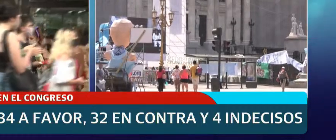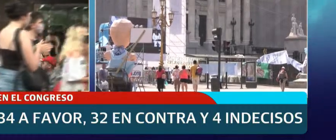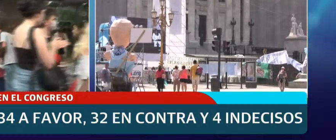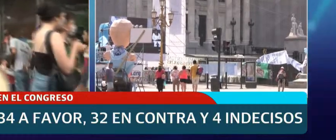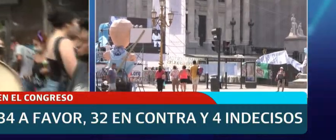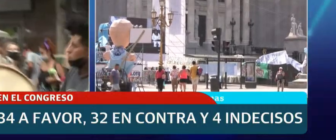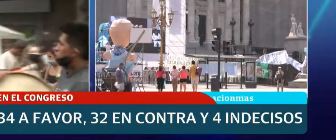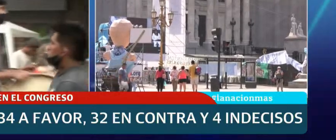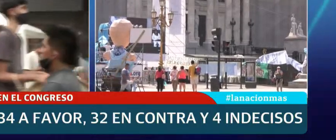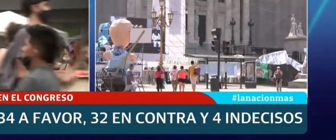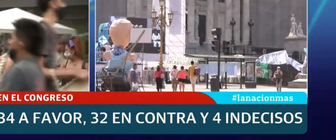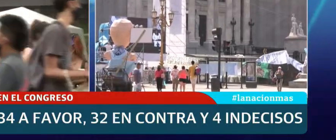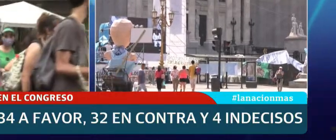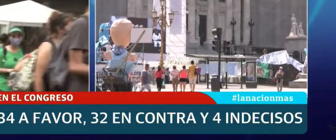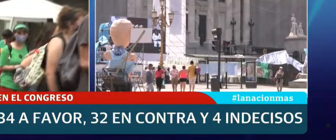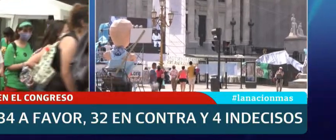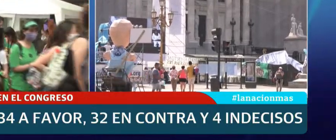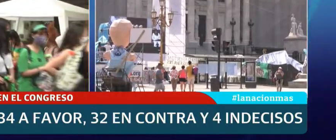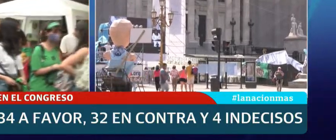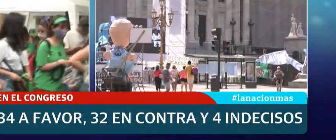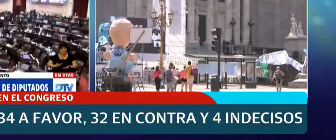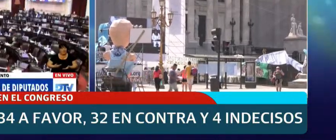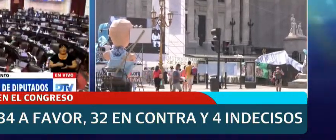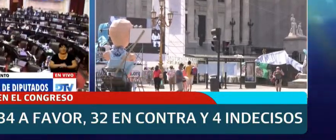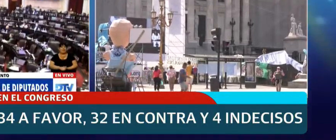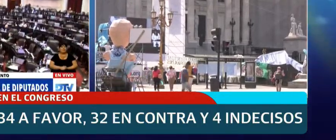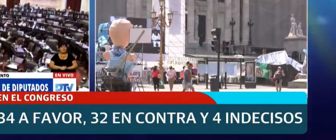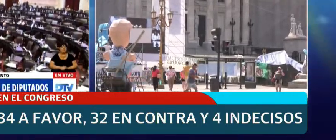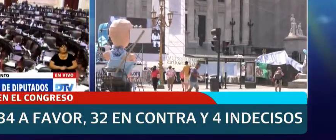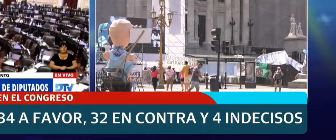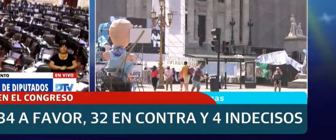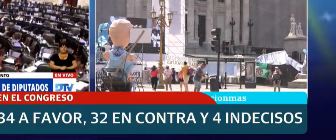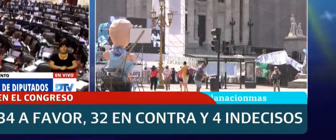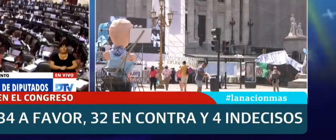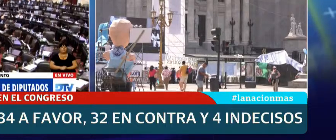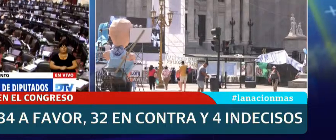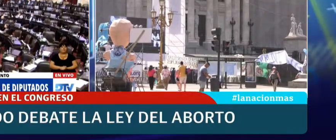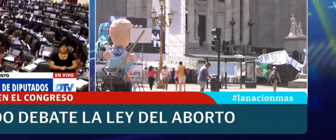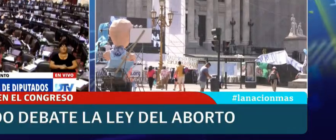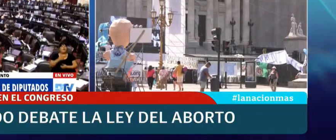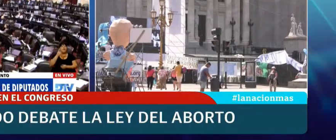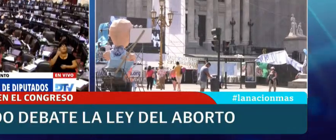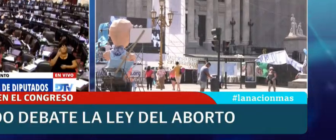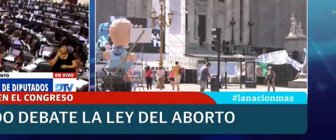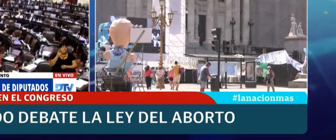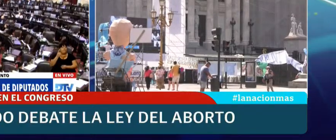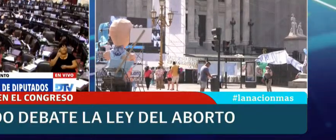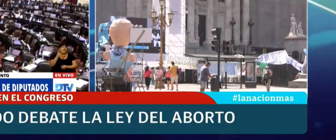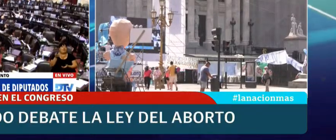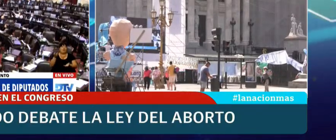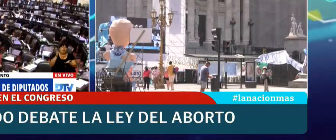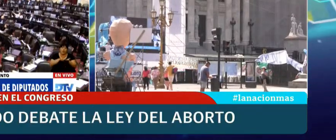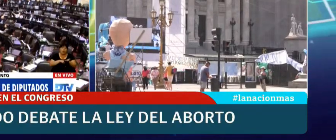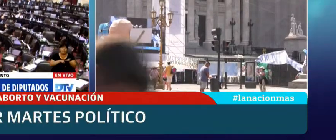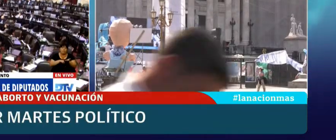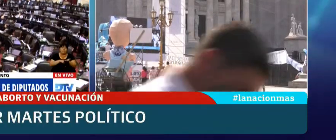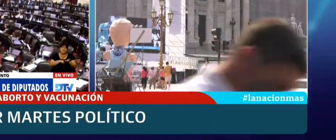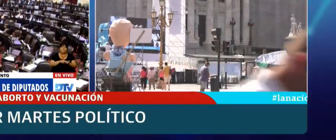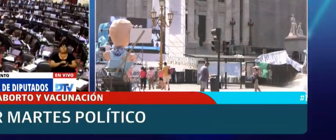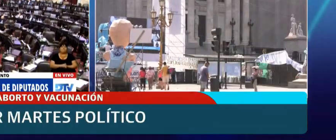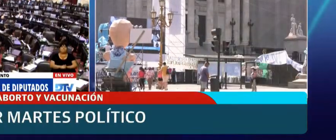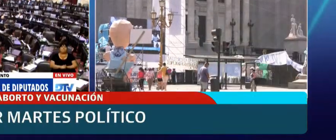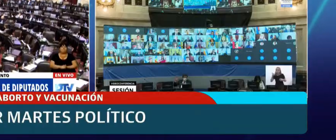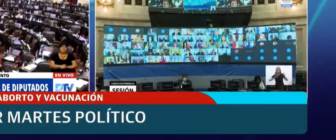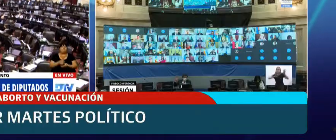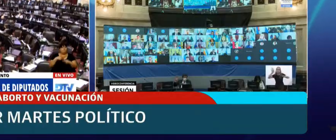agregarle la campaña de vacunas que para el gobierno también es un hito político sobre todo en esta parte del año donde necesitaba mostrarse